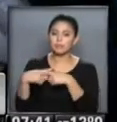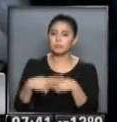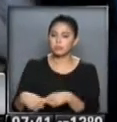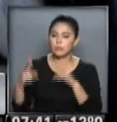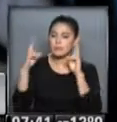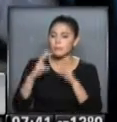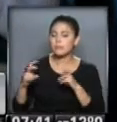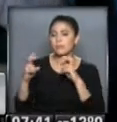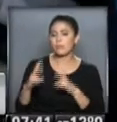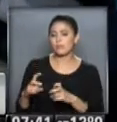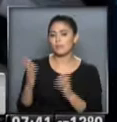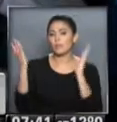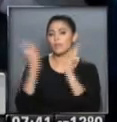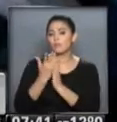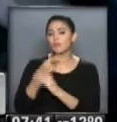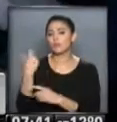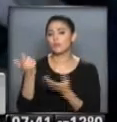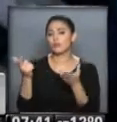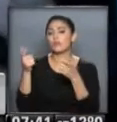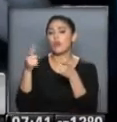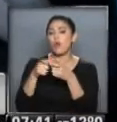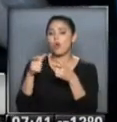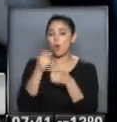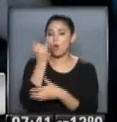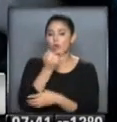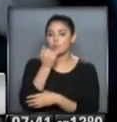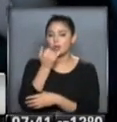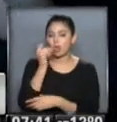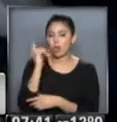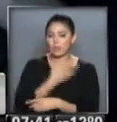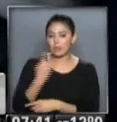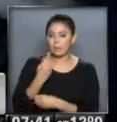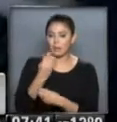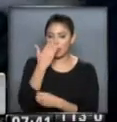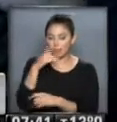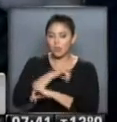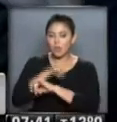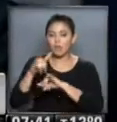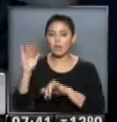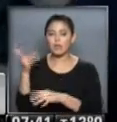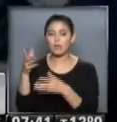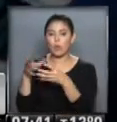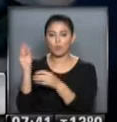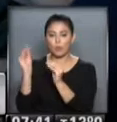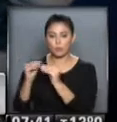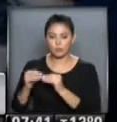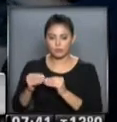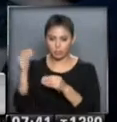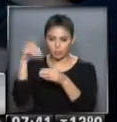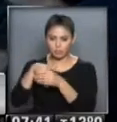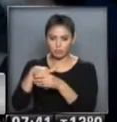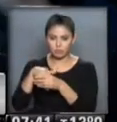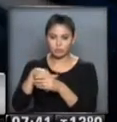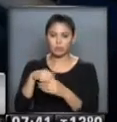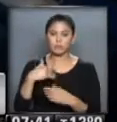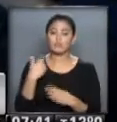también que vamos a hacer un consejo directivo el miércoles que viene para comunicarle a todos los compañeros integrantes de la cgt de de